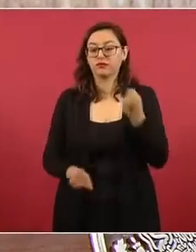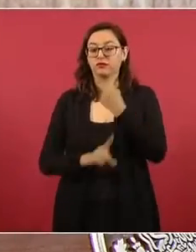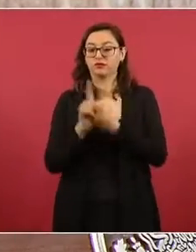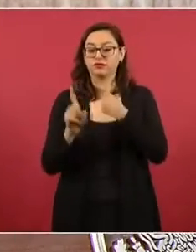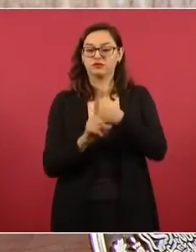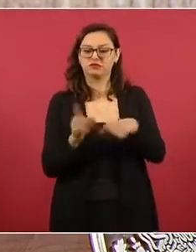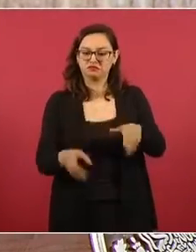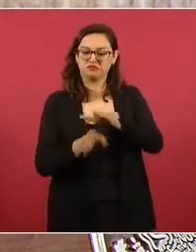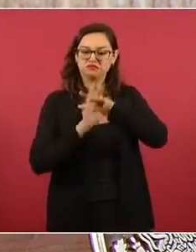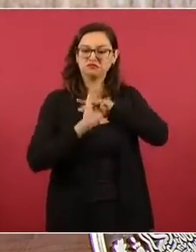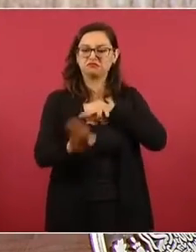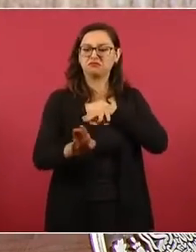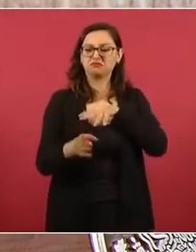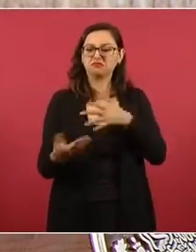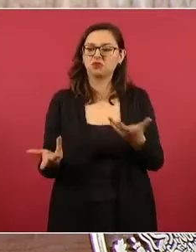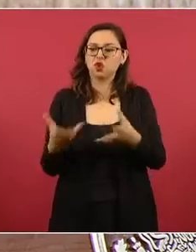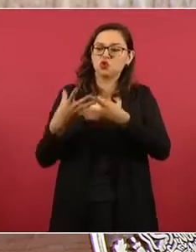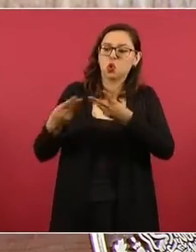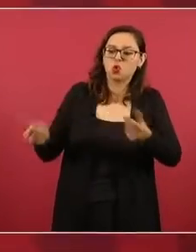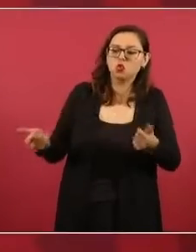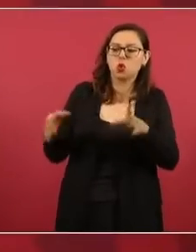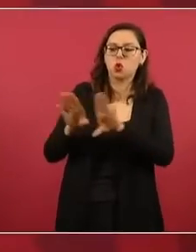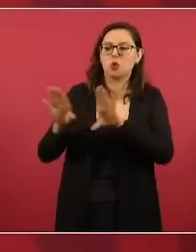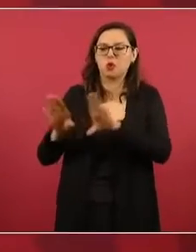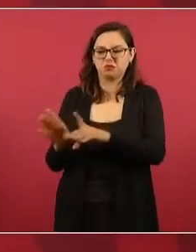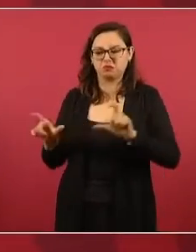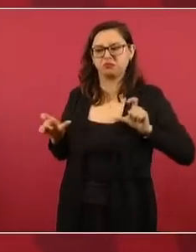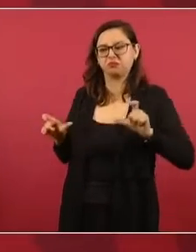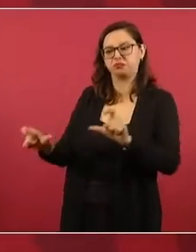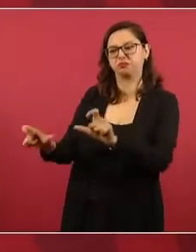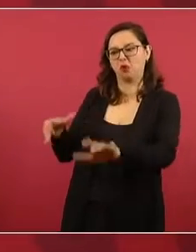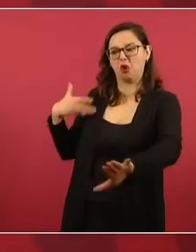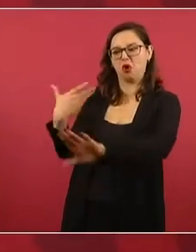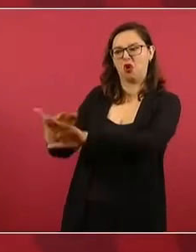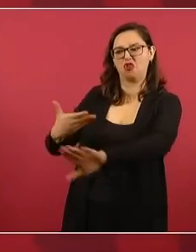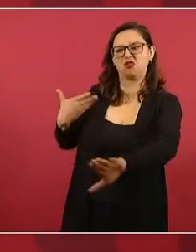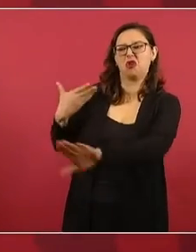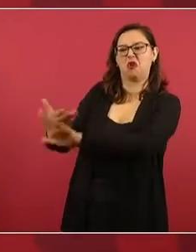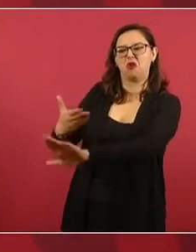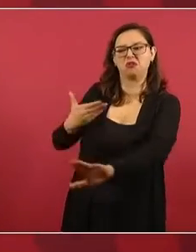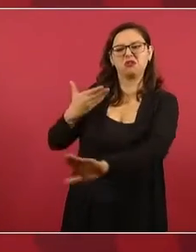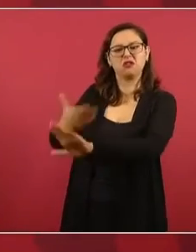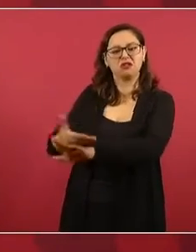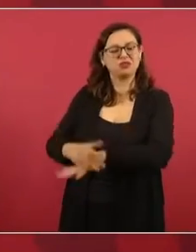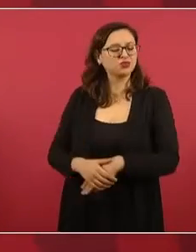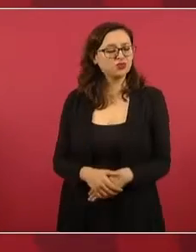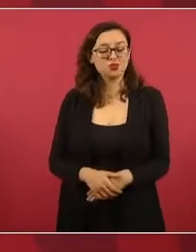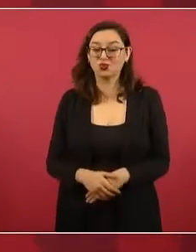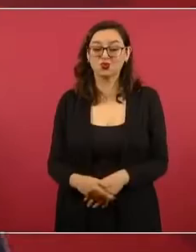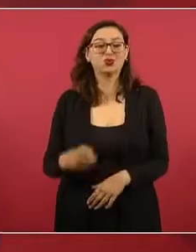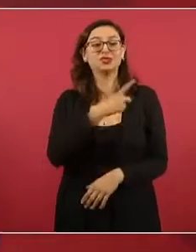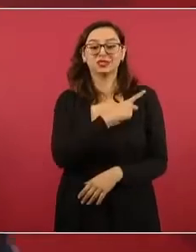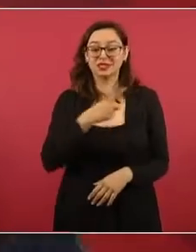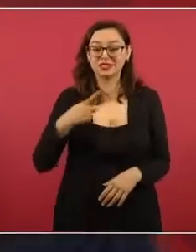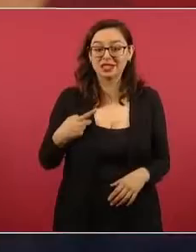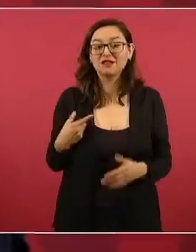migratorio solo con medidas coercitivas. Hay que atender las causas, pero cuesta